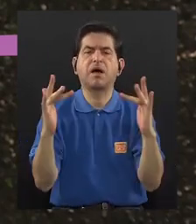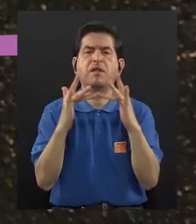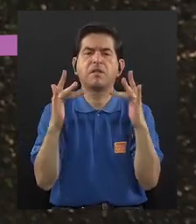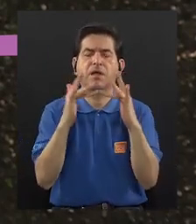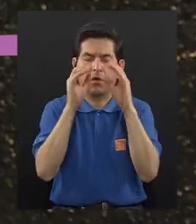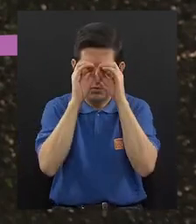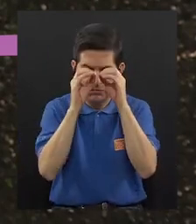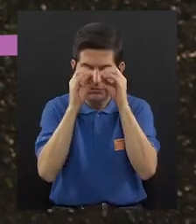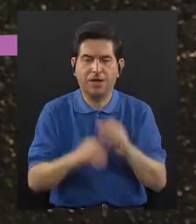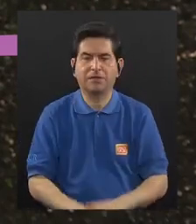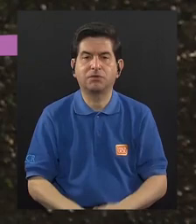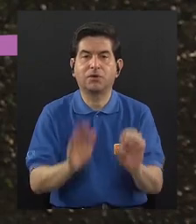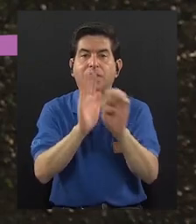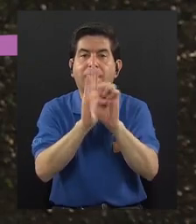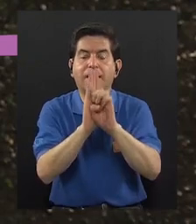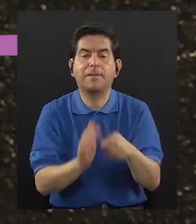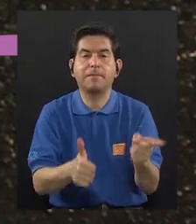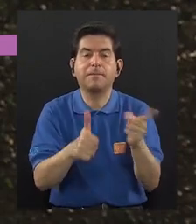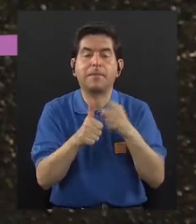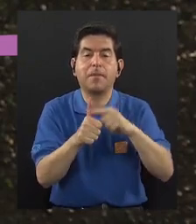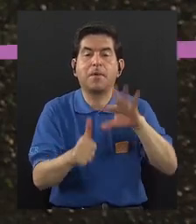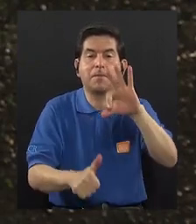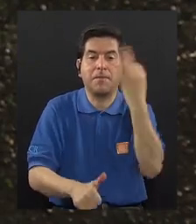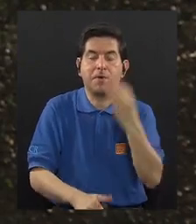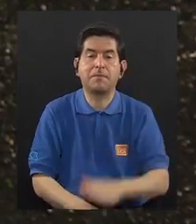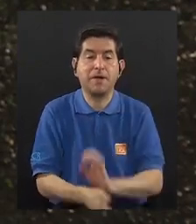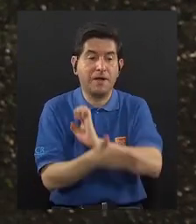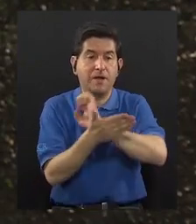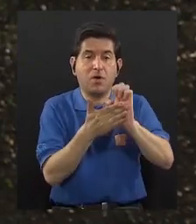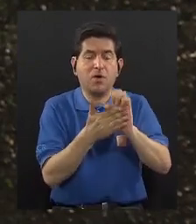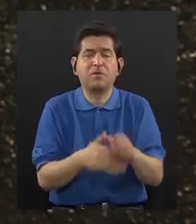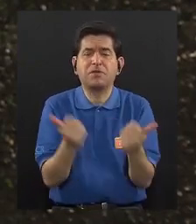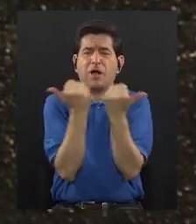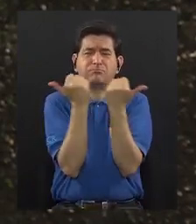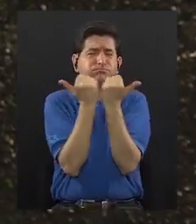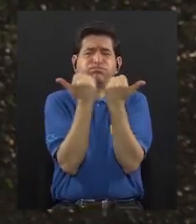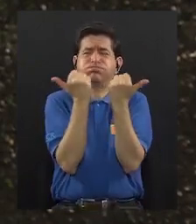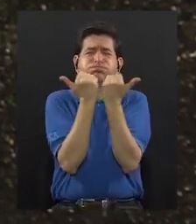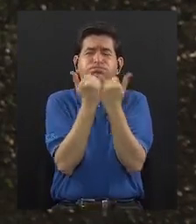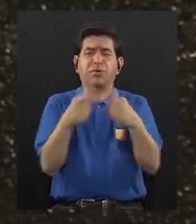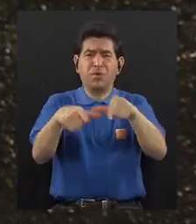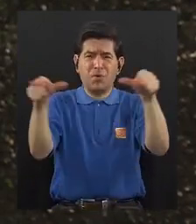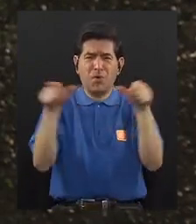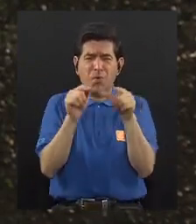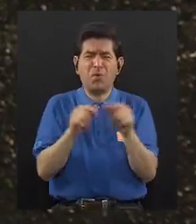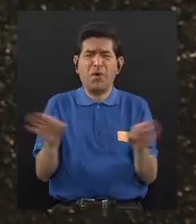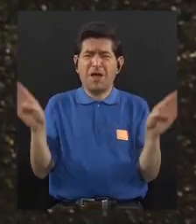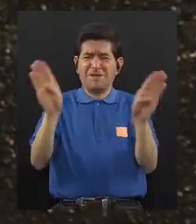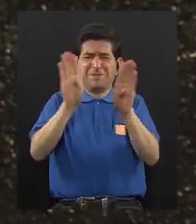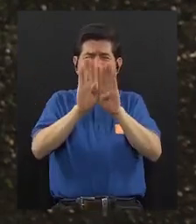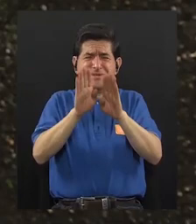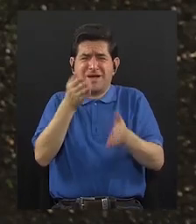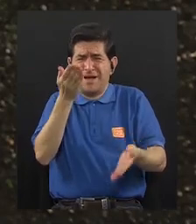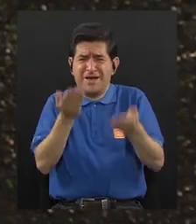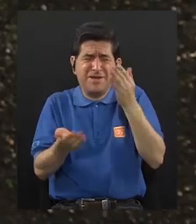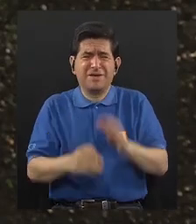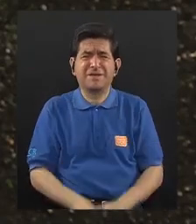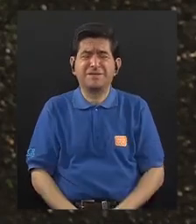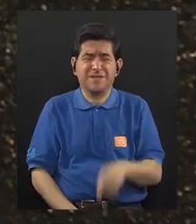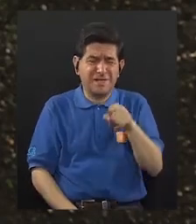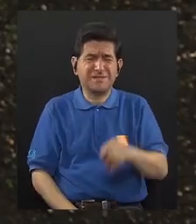contacto con nuestros mismos entonces por ejemplo una de las primeras vías es evitar aglomeraciones evitar sitios muy cerrados donde pueda haber